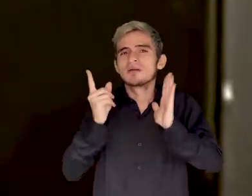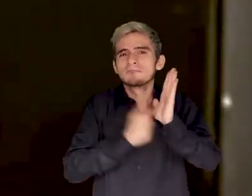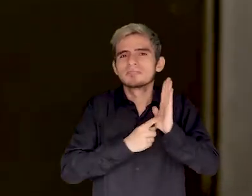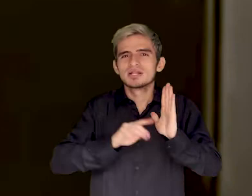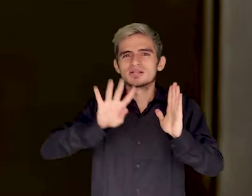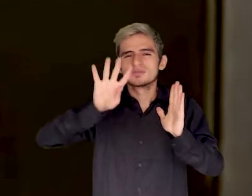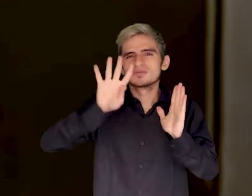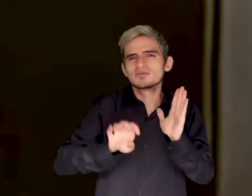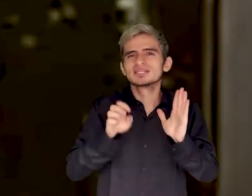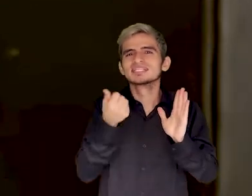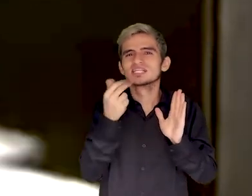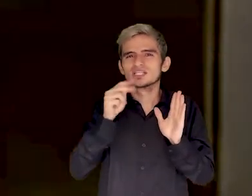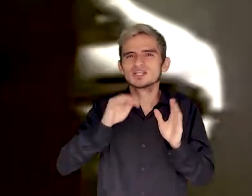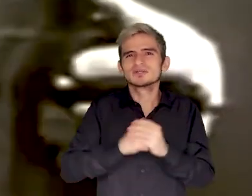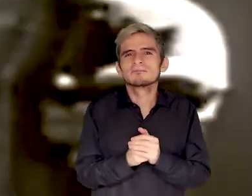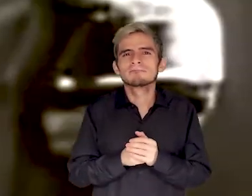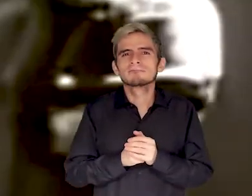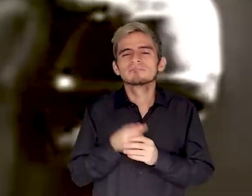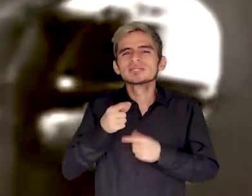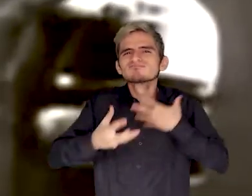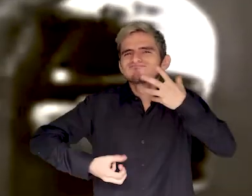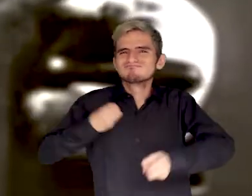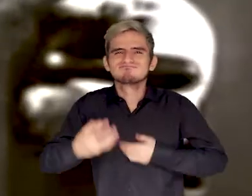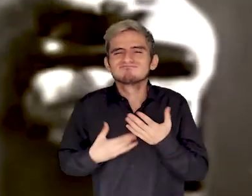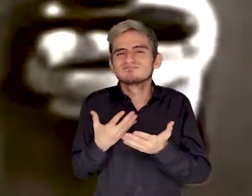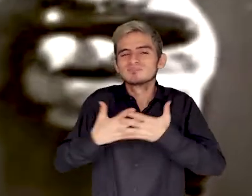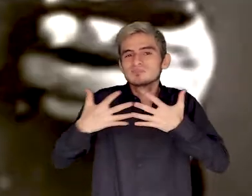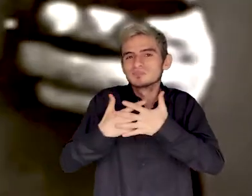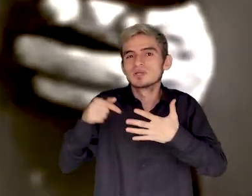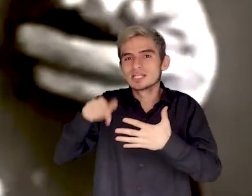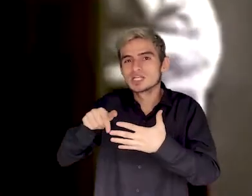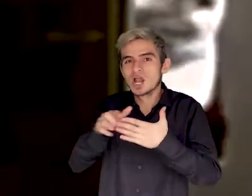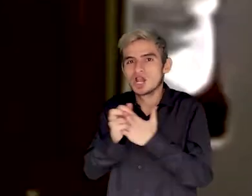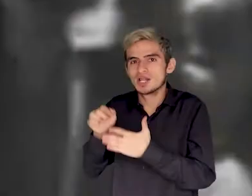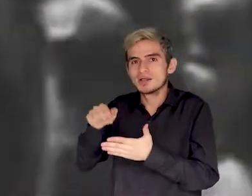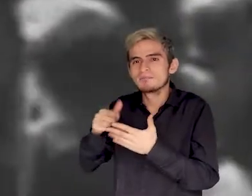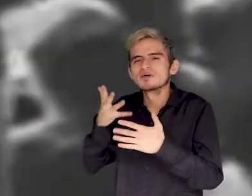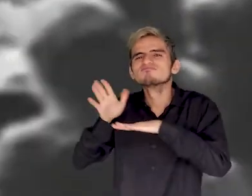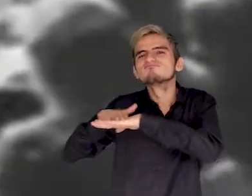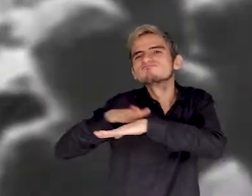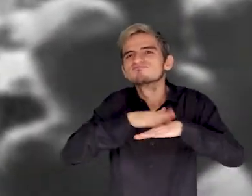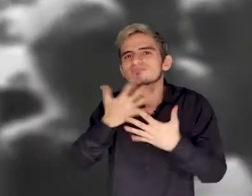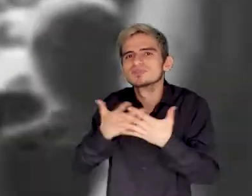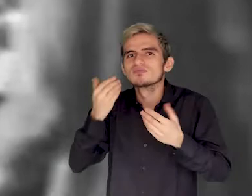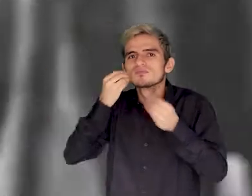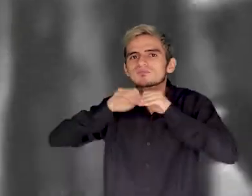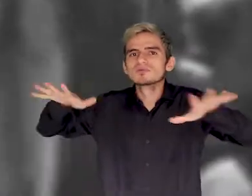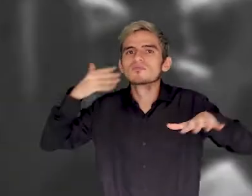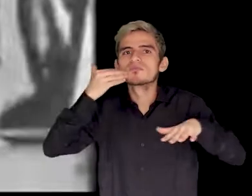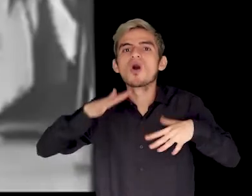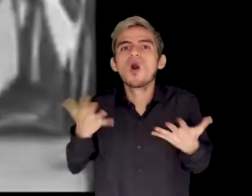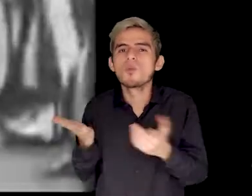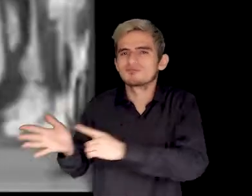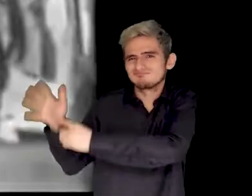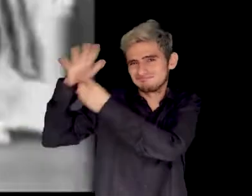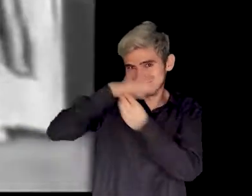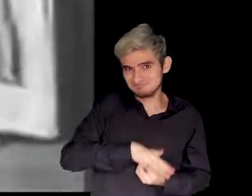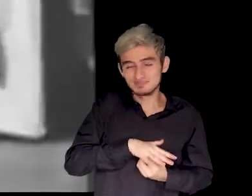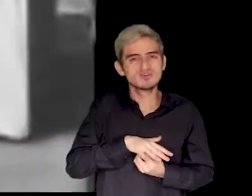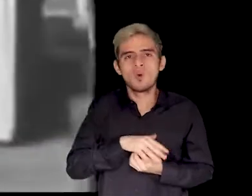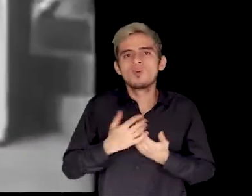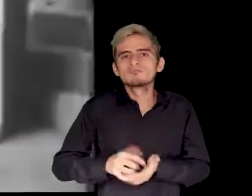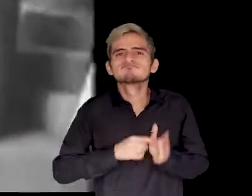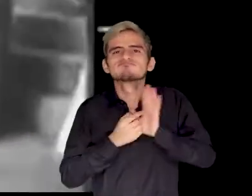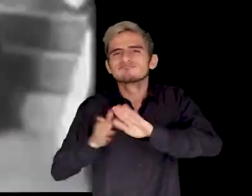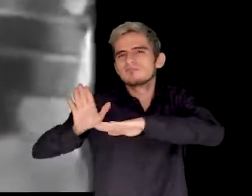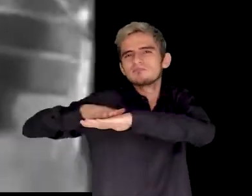escribió Women's Planes in Photoplay Production, en donde denunció la exclusión que estaban teniendo las mujeres guionistas en el mundo del